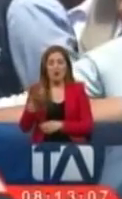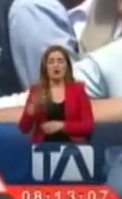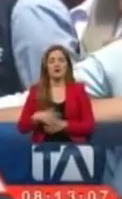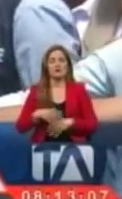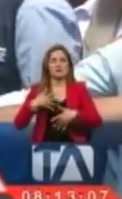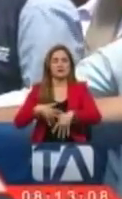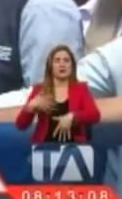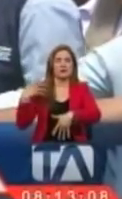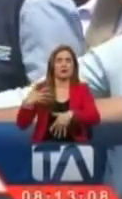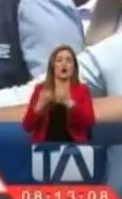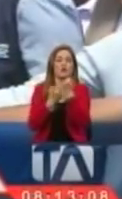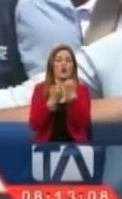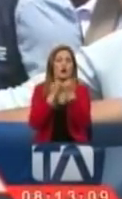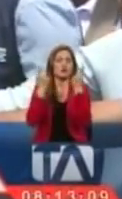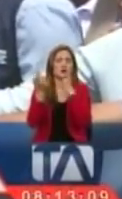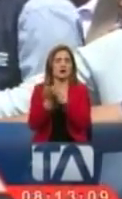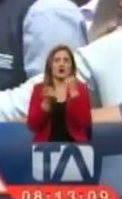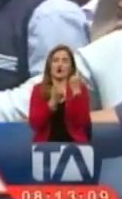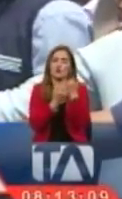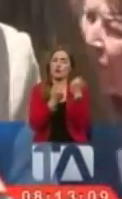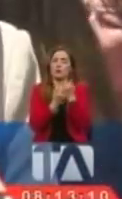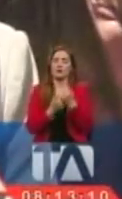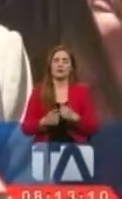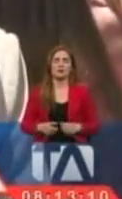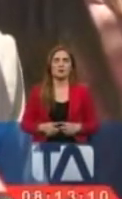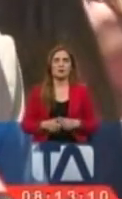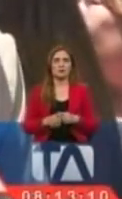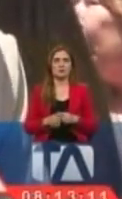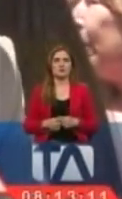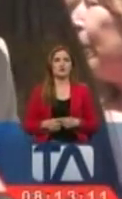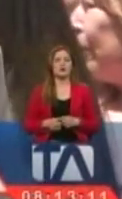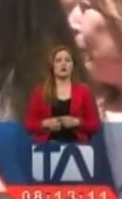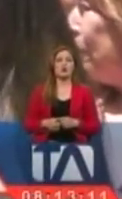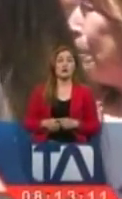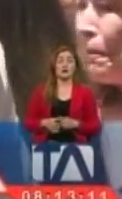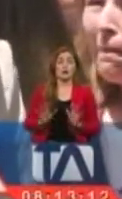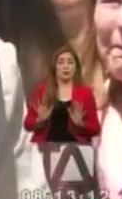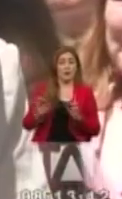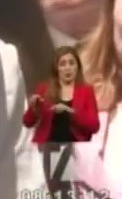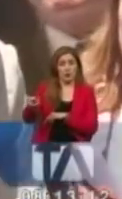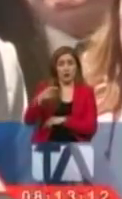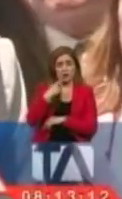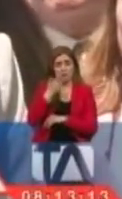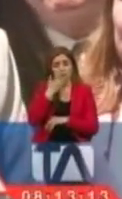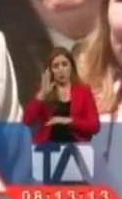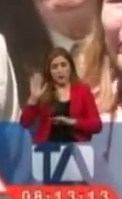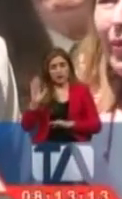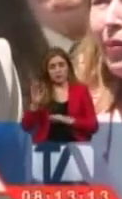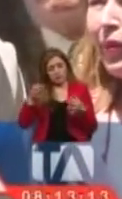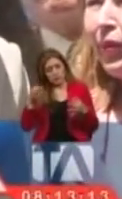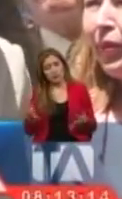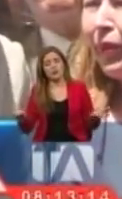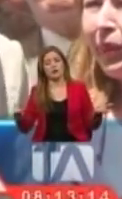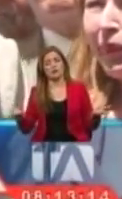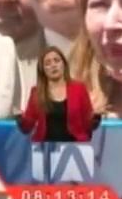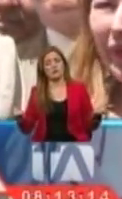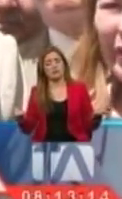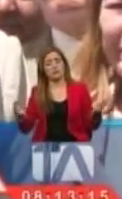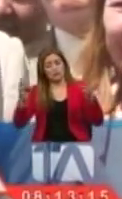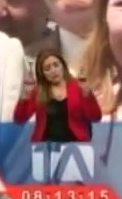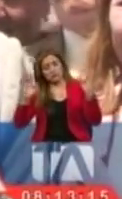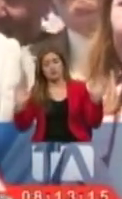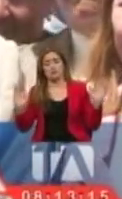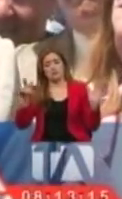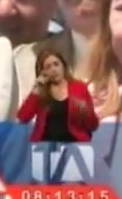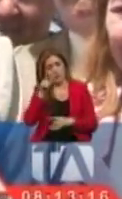demás hoy apoyan el cambio que impulsa la son esperamos que no defrauden compañeros y todo su equipo porque